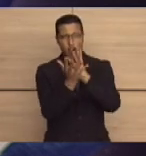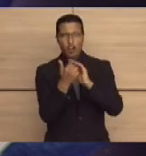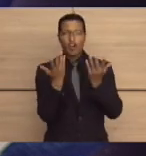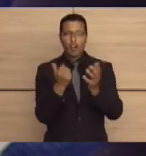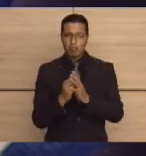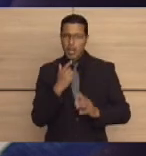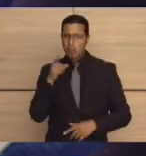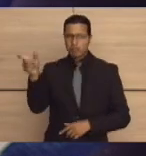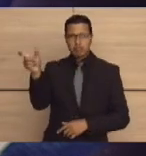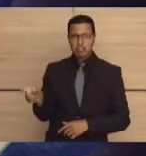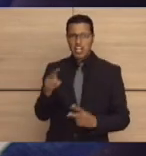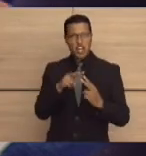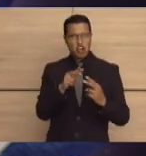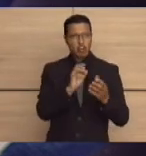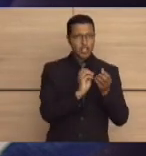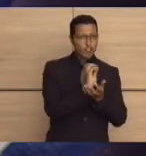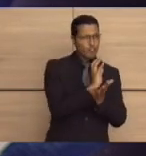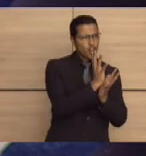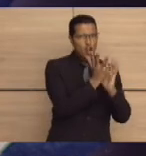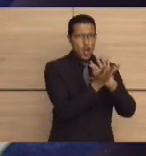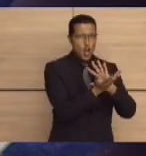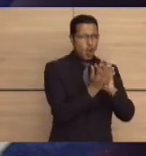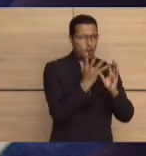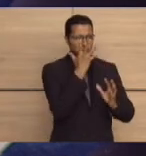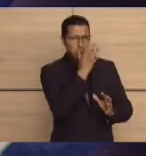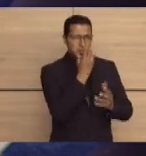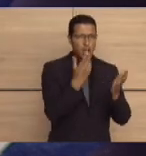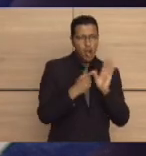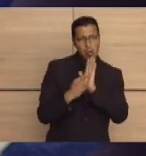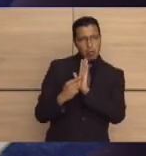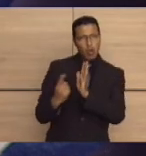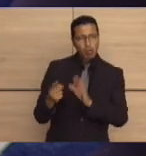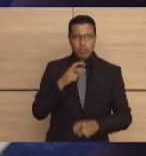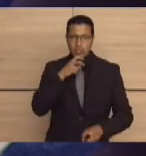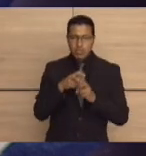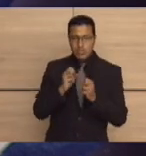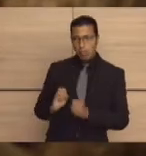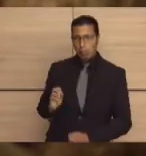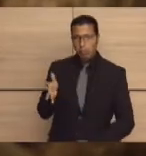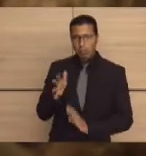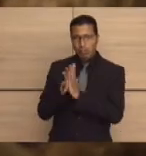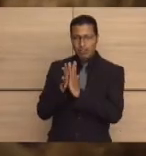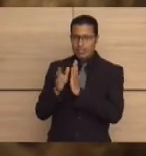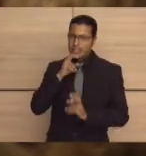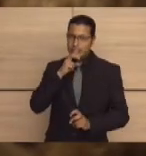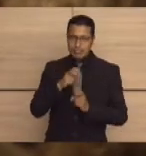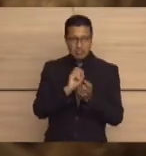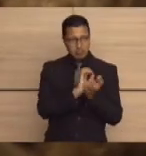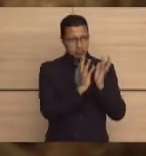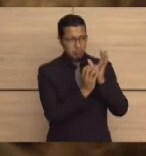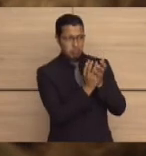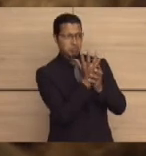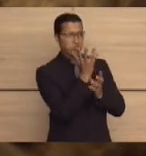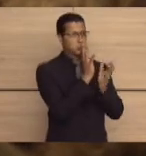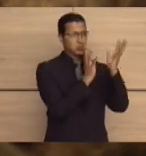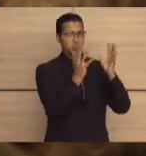que no la conozca con palabras para ver lo difícil que es, ¿no? Y te